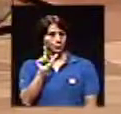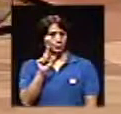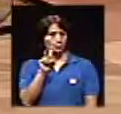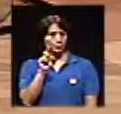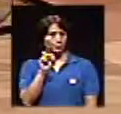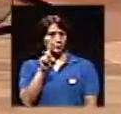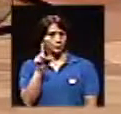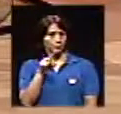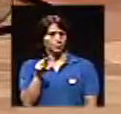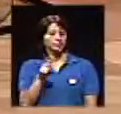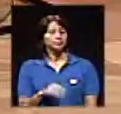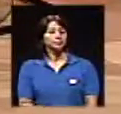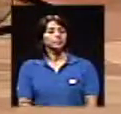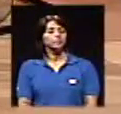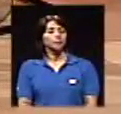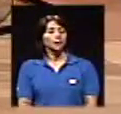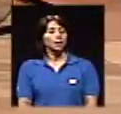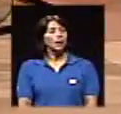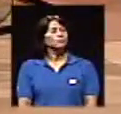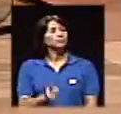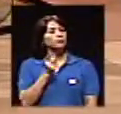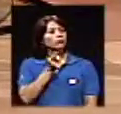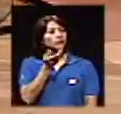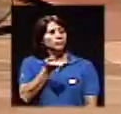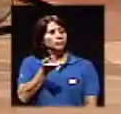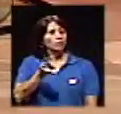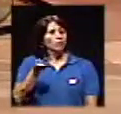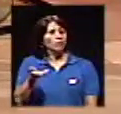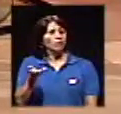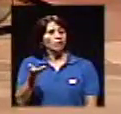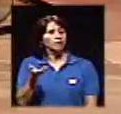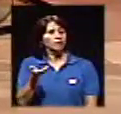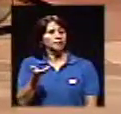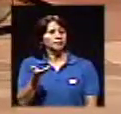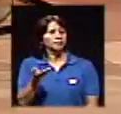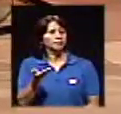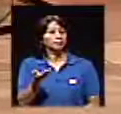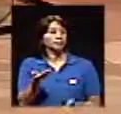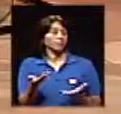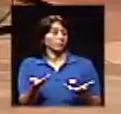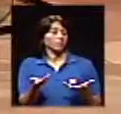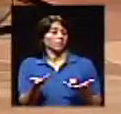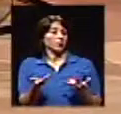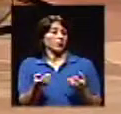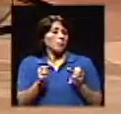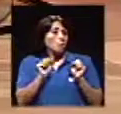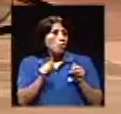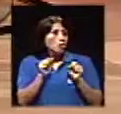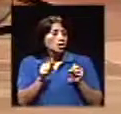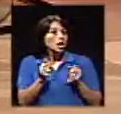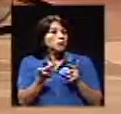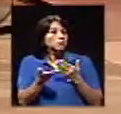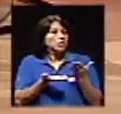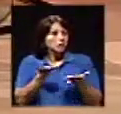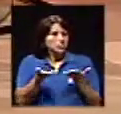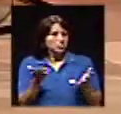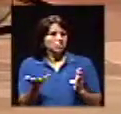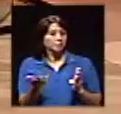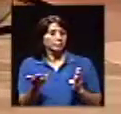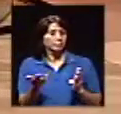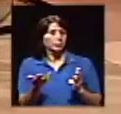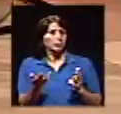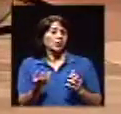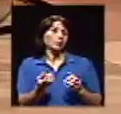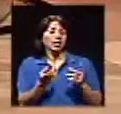Una de las cosas que podría servir, y hay muchos puntos iniciales,